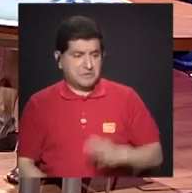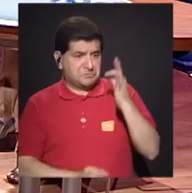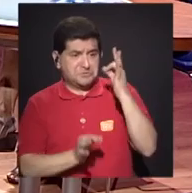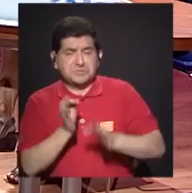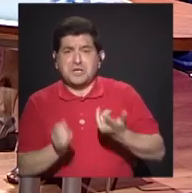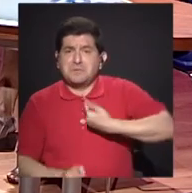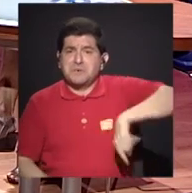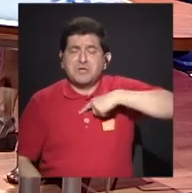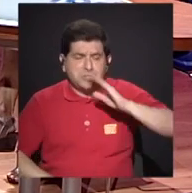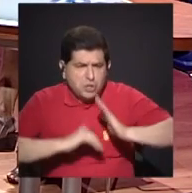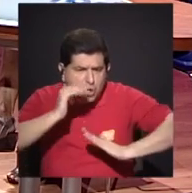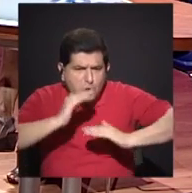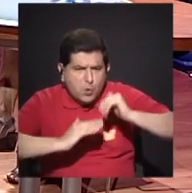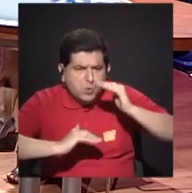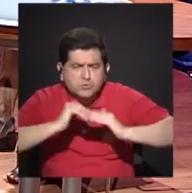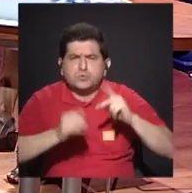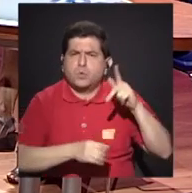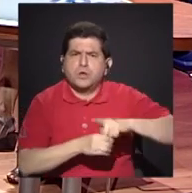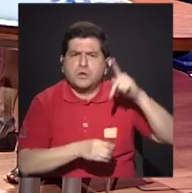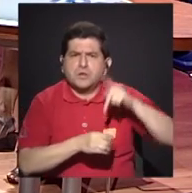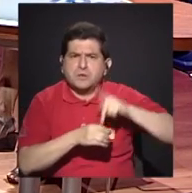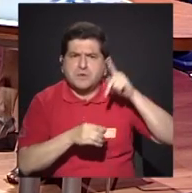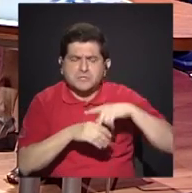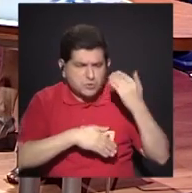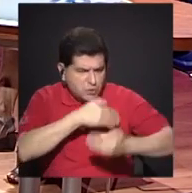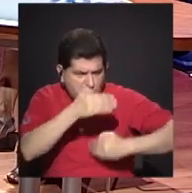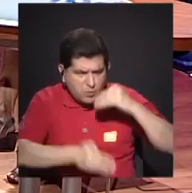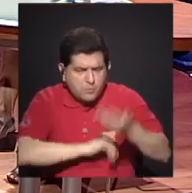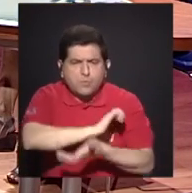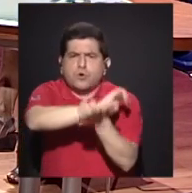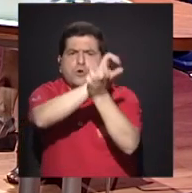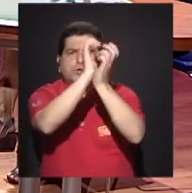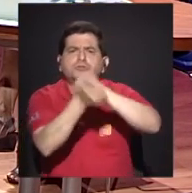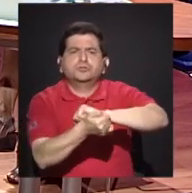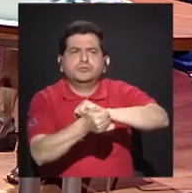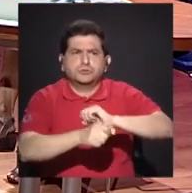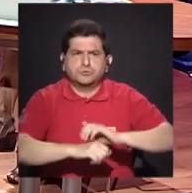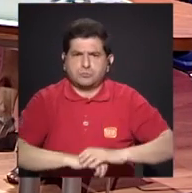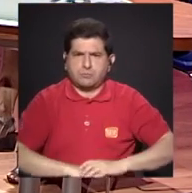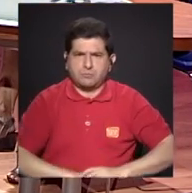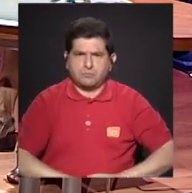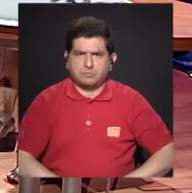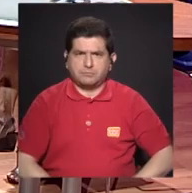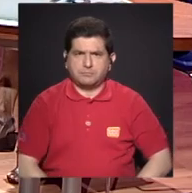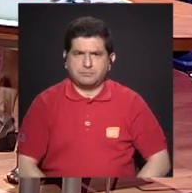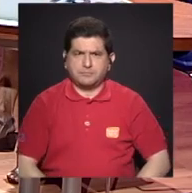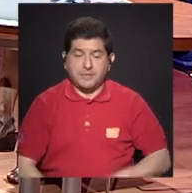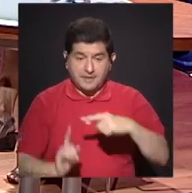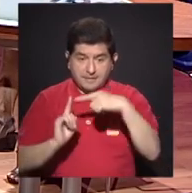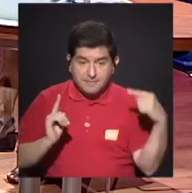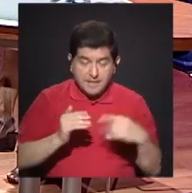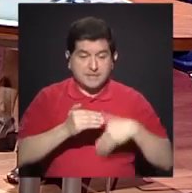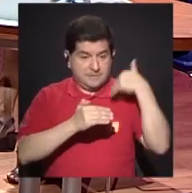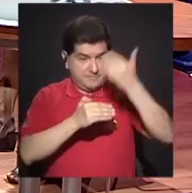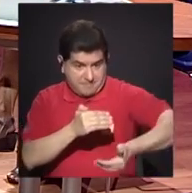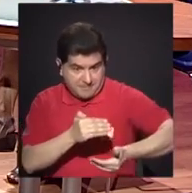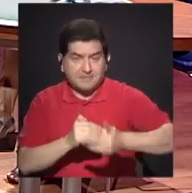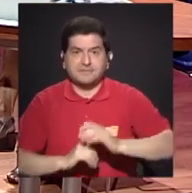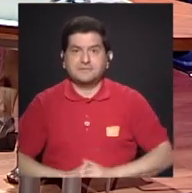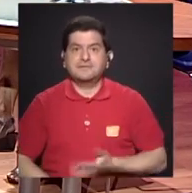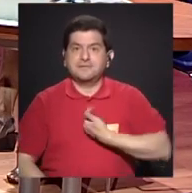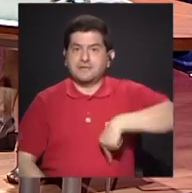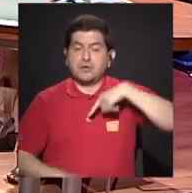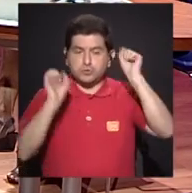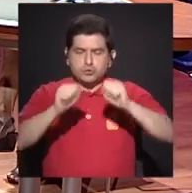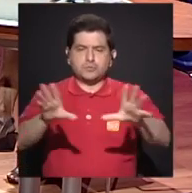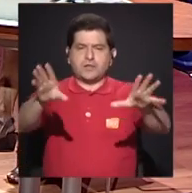estamos construyendo, estamos participando de ese proceso de cambio y a partir de ahí entonces nos